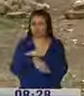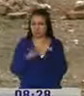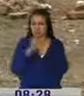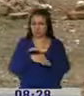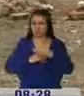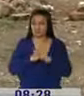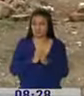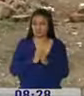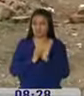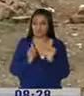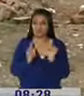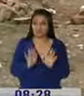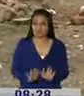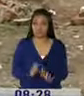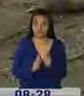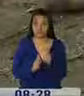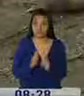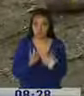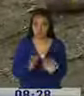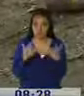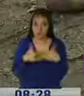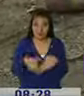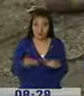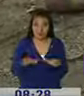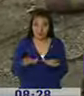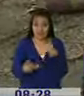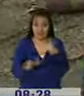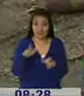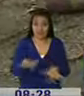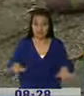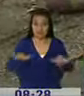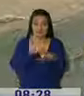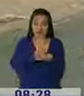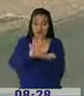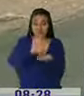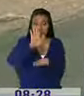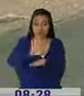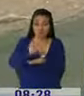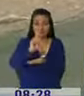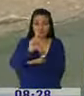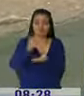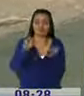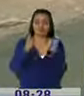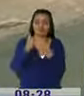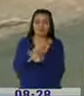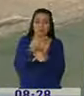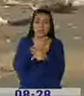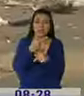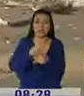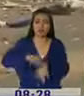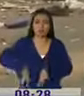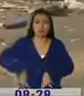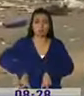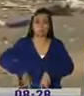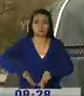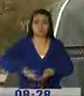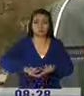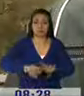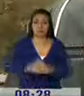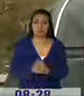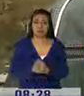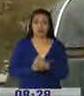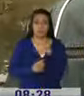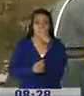Pero este no es el único problema que tienen los habitantes del sector, ya que la delincuencia se ha apoderado del barrio.